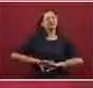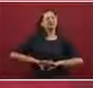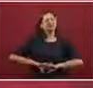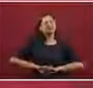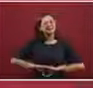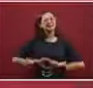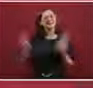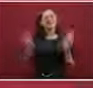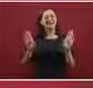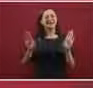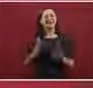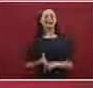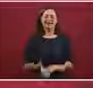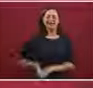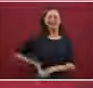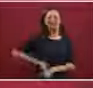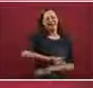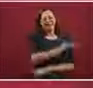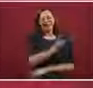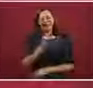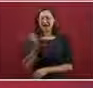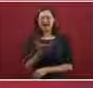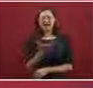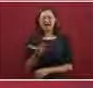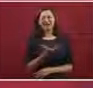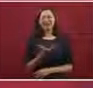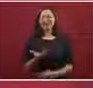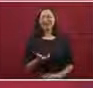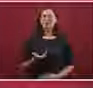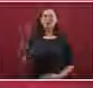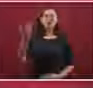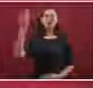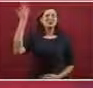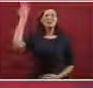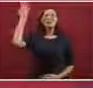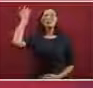de tiempo atrás, desde hace